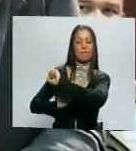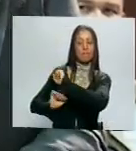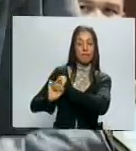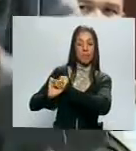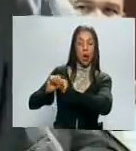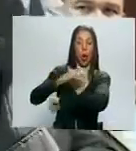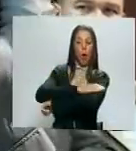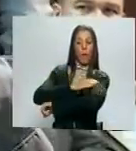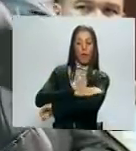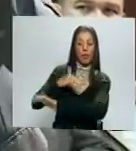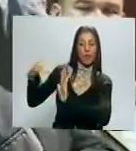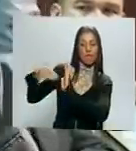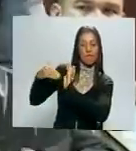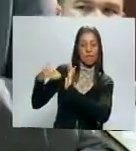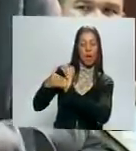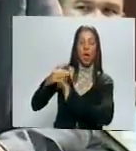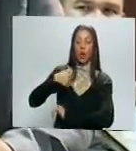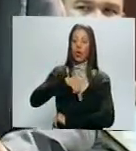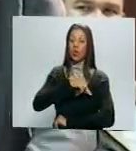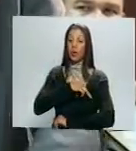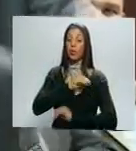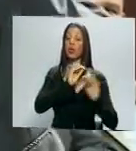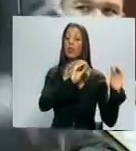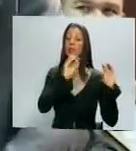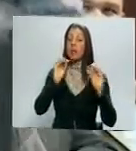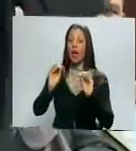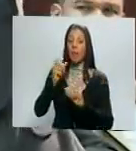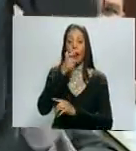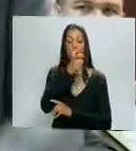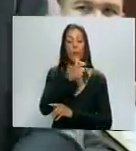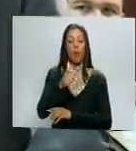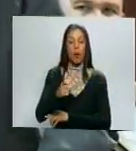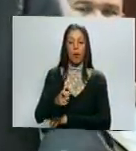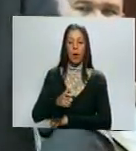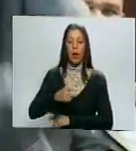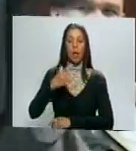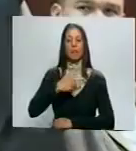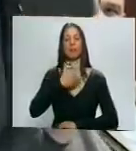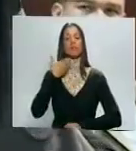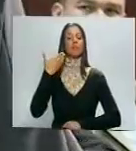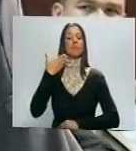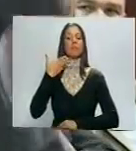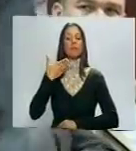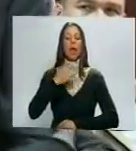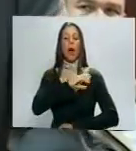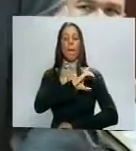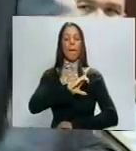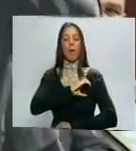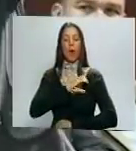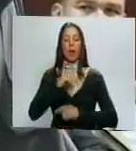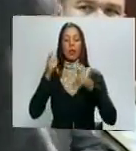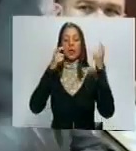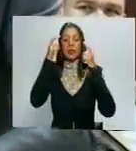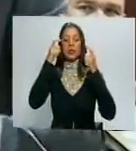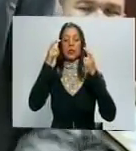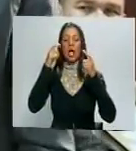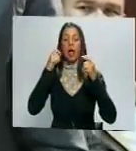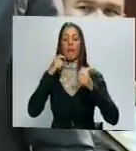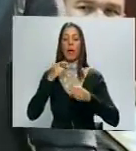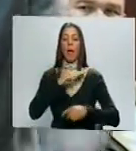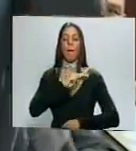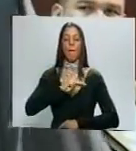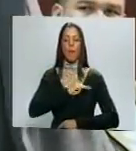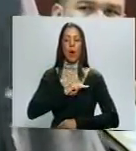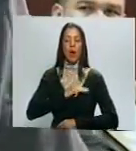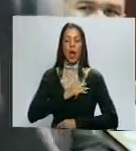pueblo los llamamos, los invitamos a que levanten la moral. Esa moral que nos dio Chávez no la puede quitar la